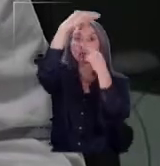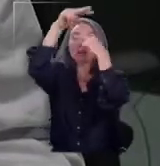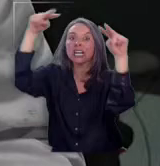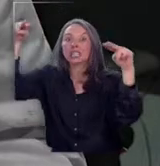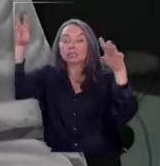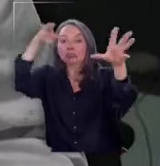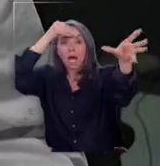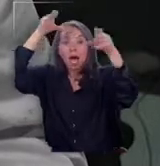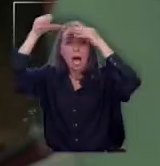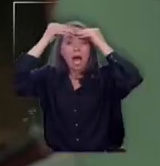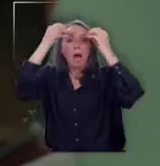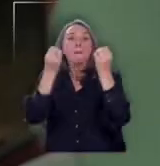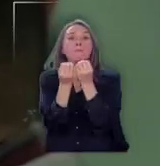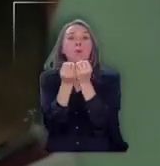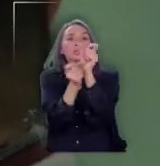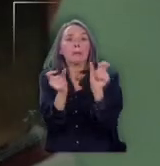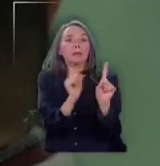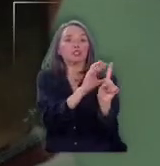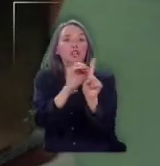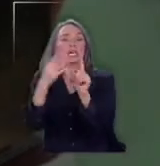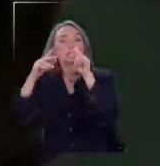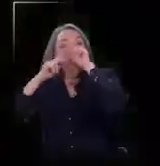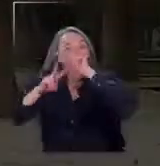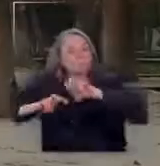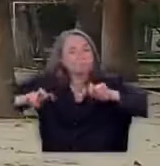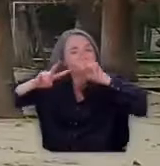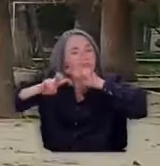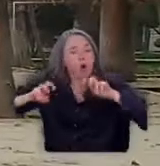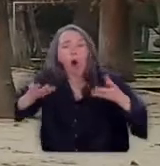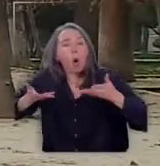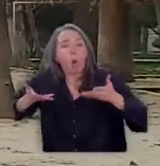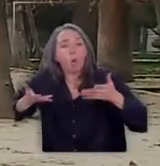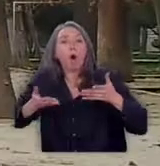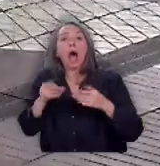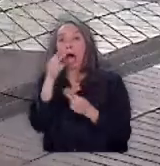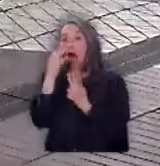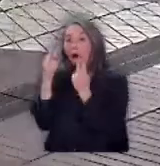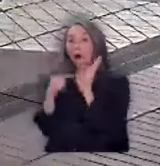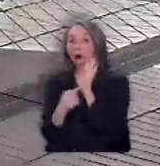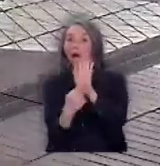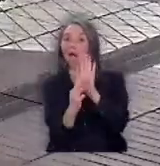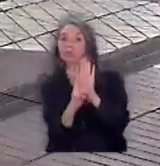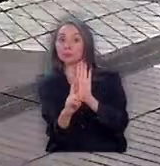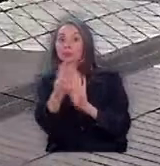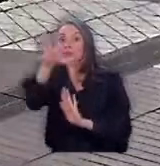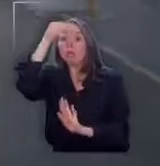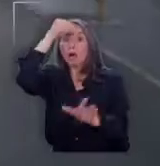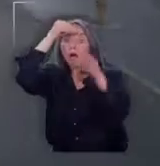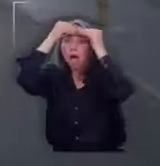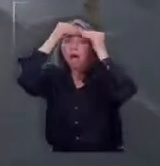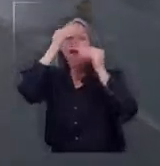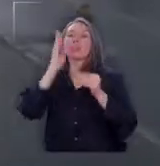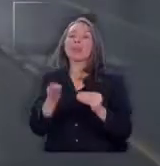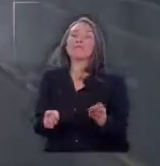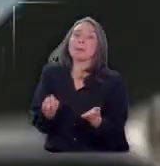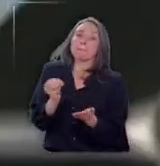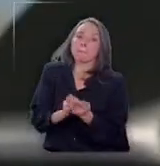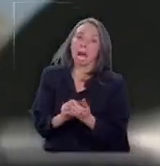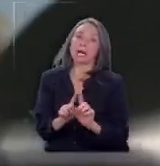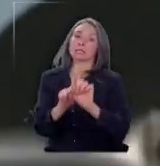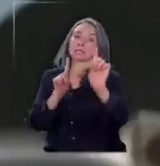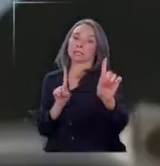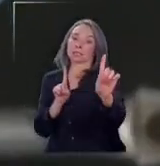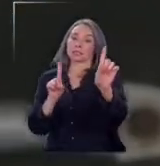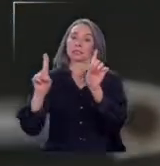múltiples estudiados en detalle que sirven para tomar lecciones y reforzar la distancia social el